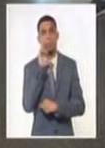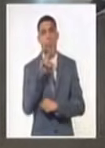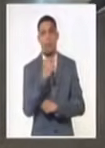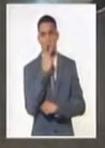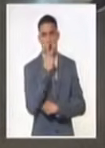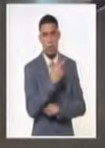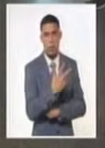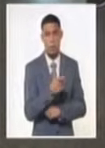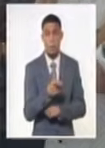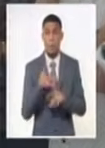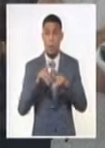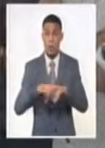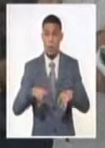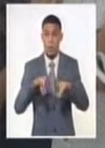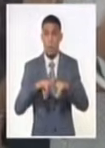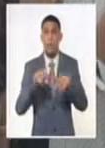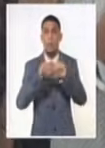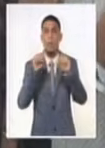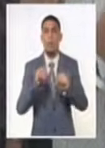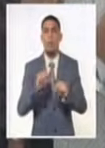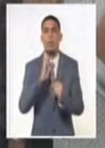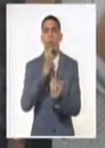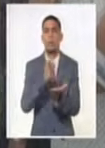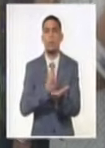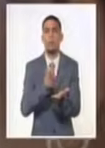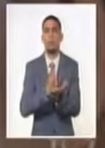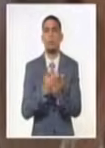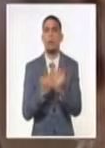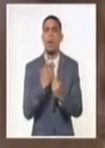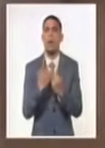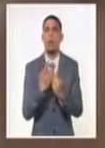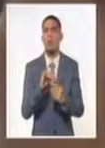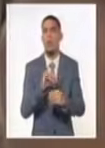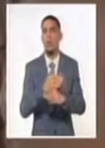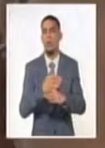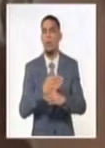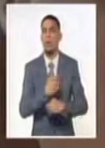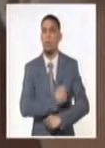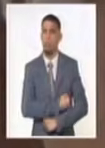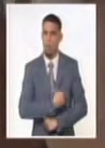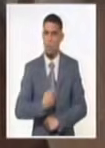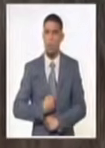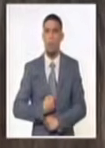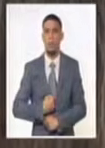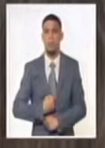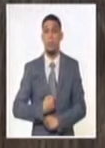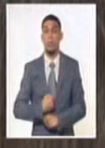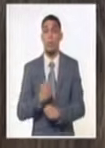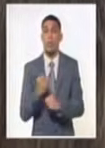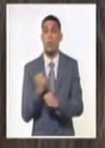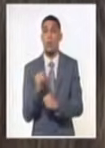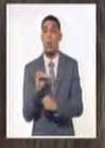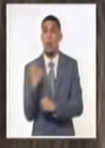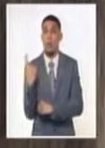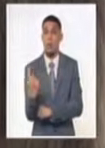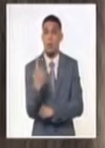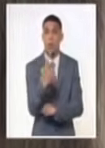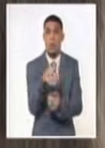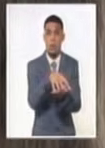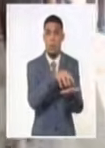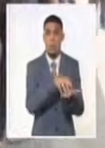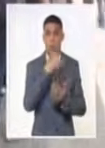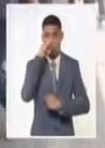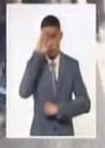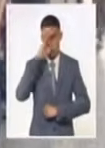el sistema educativo cubano vuelve a dar una lección de resistencia. En cada rincón del país, con creatividad y unidad, se defiende el